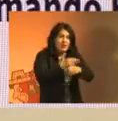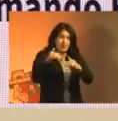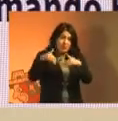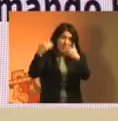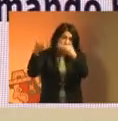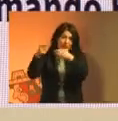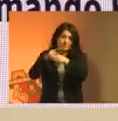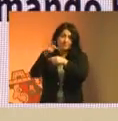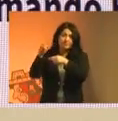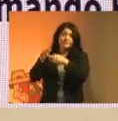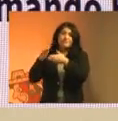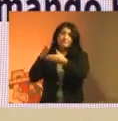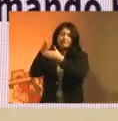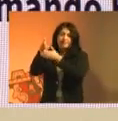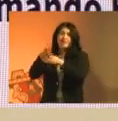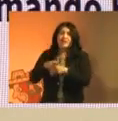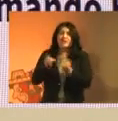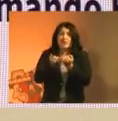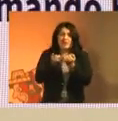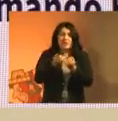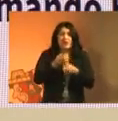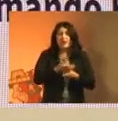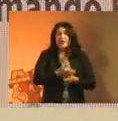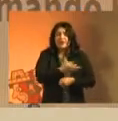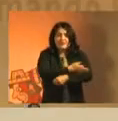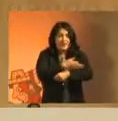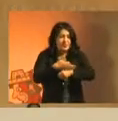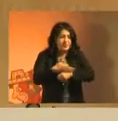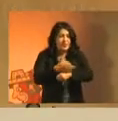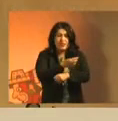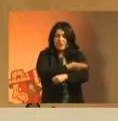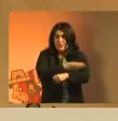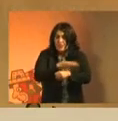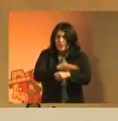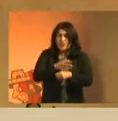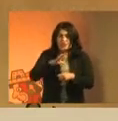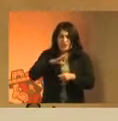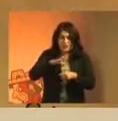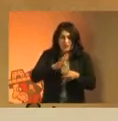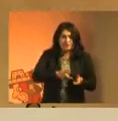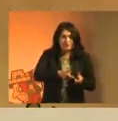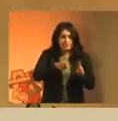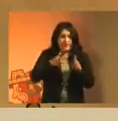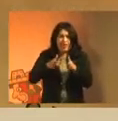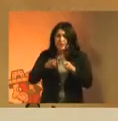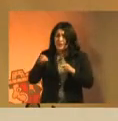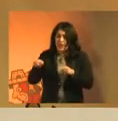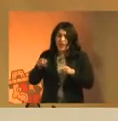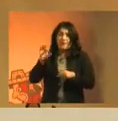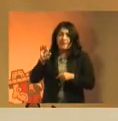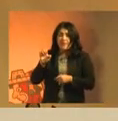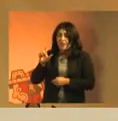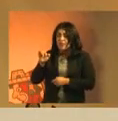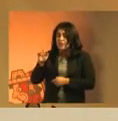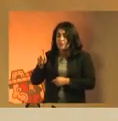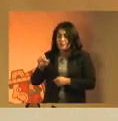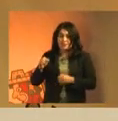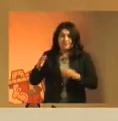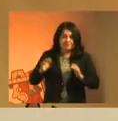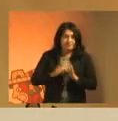york- habla también con la familia madero que está en el exilio consigue armas es decir participa de algún modo felipe carrillo puerto